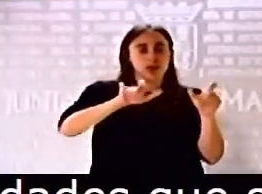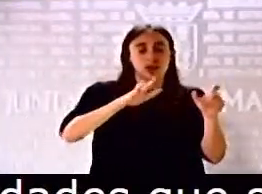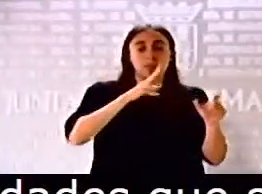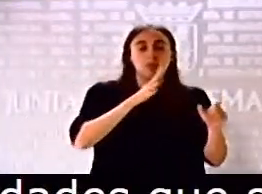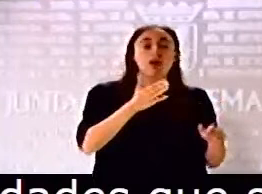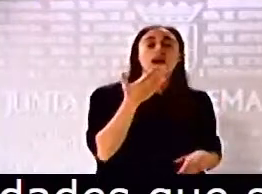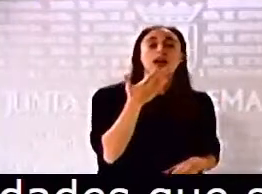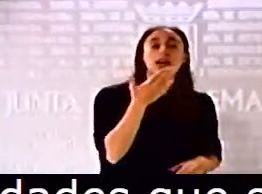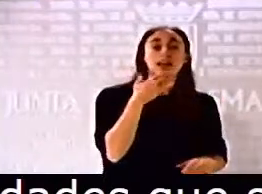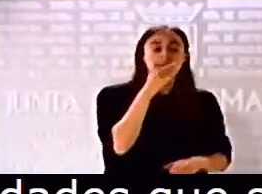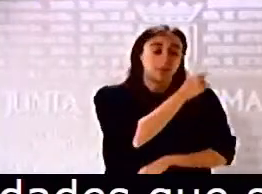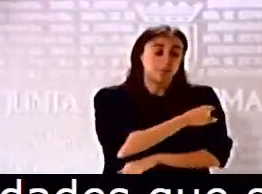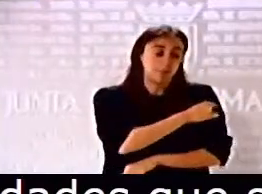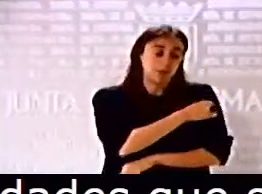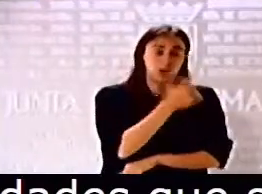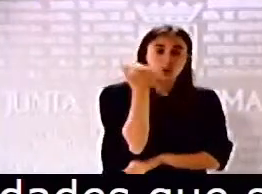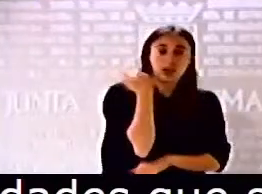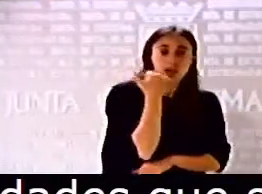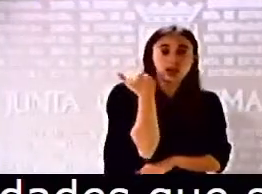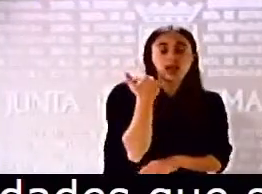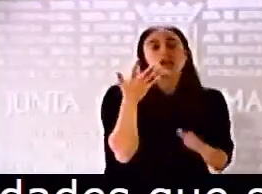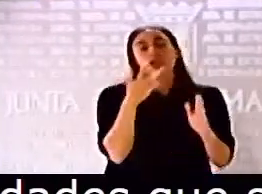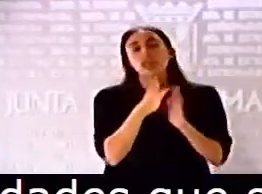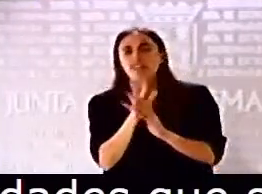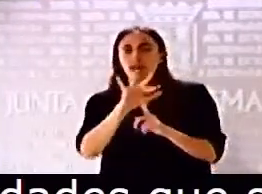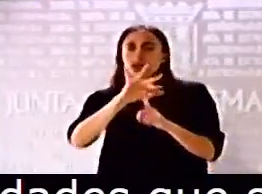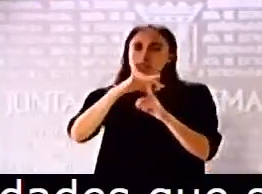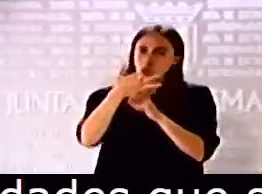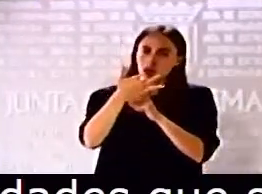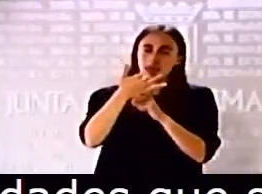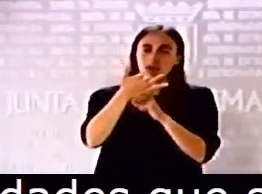de edad, tendremos un escenario